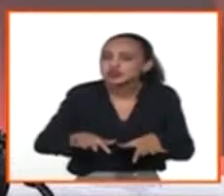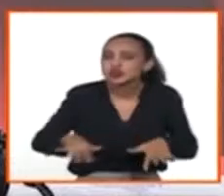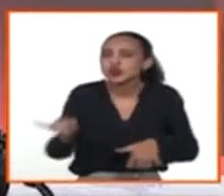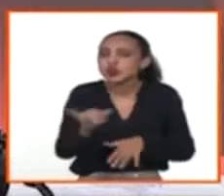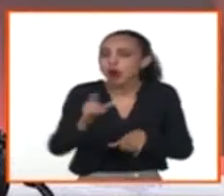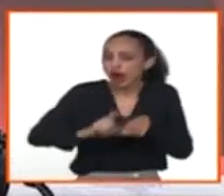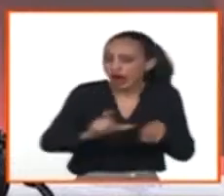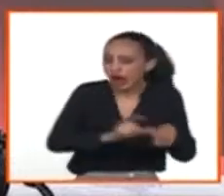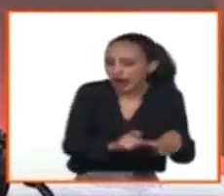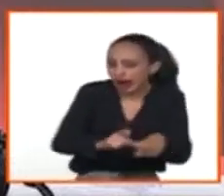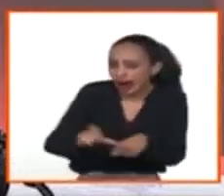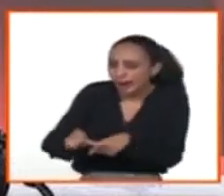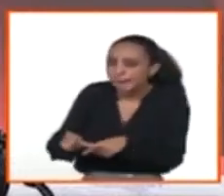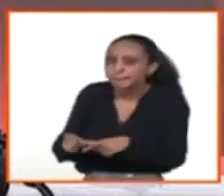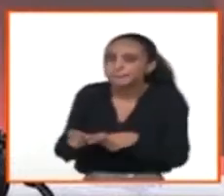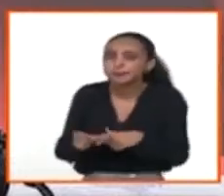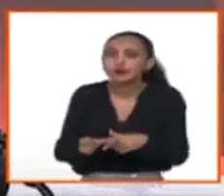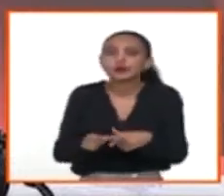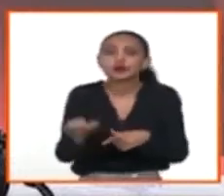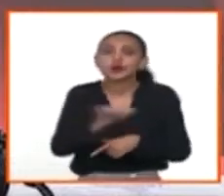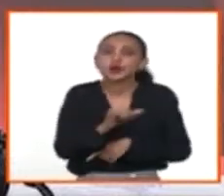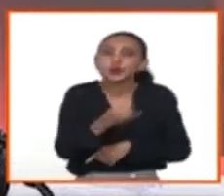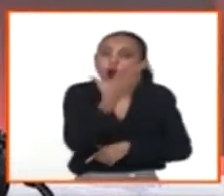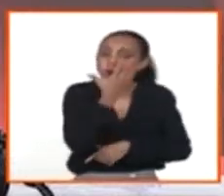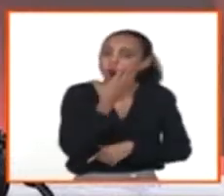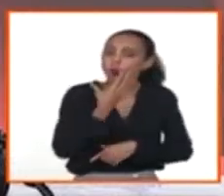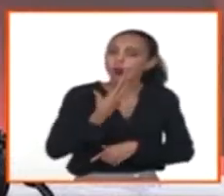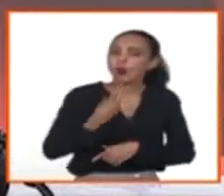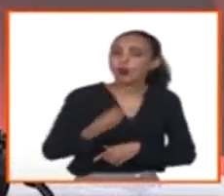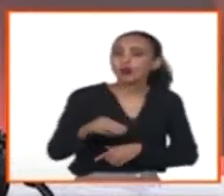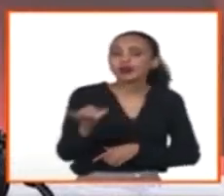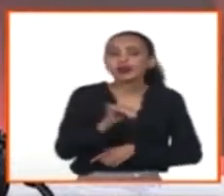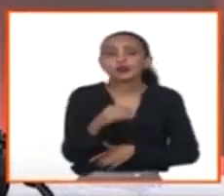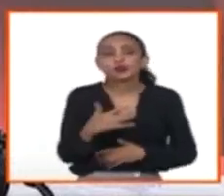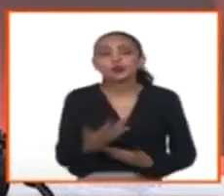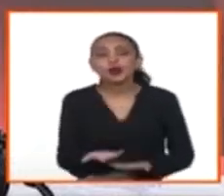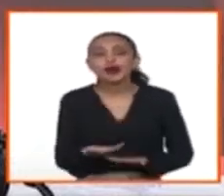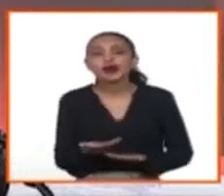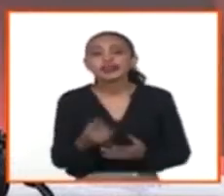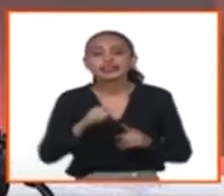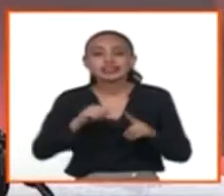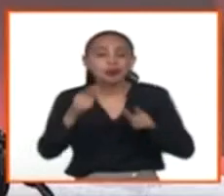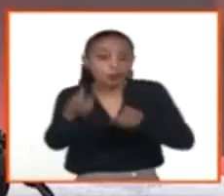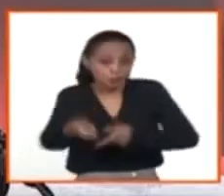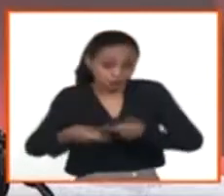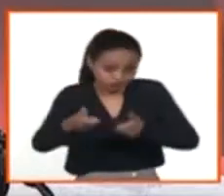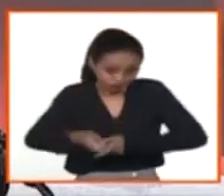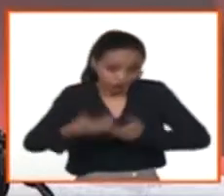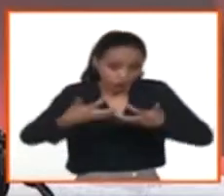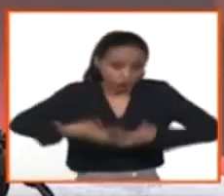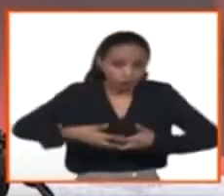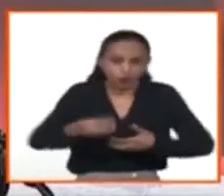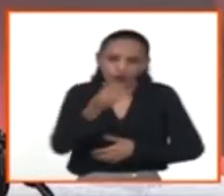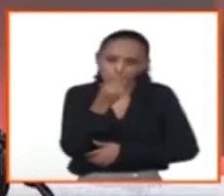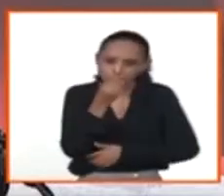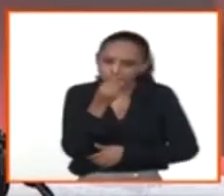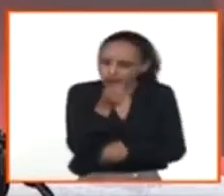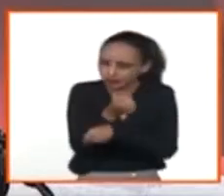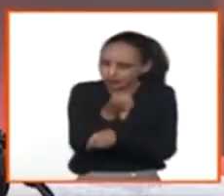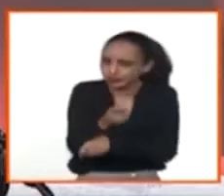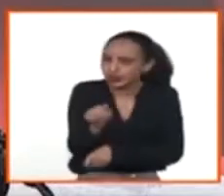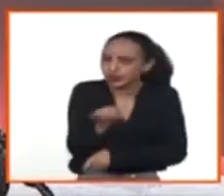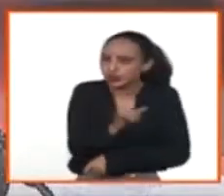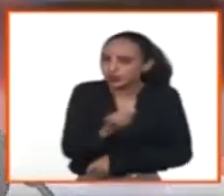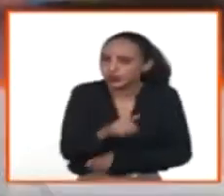nuevas generaciones, en temas sobre el tema de la producción de alimentos, de darle una mirada diferente a